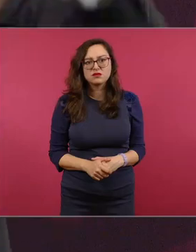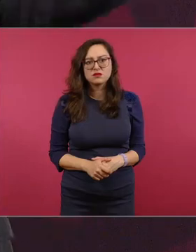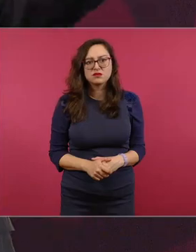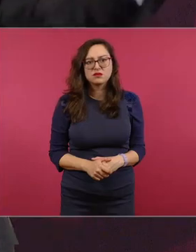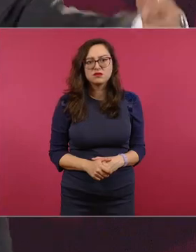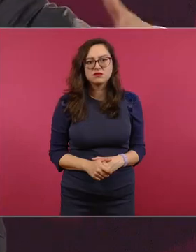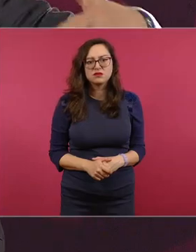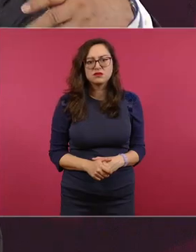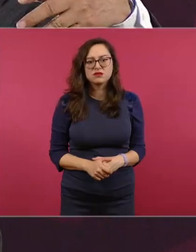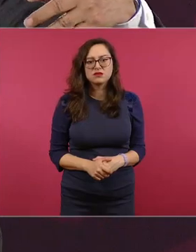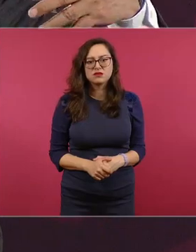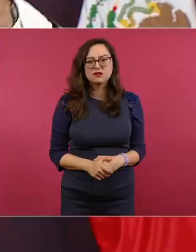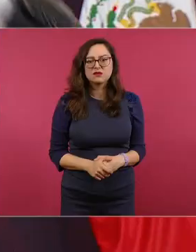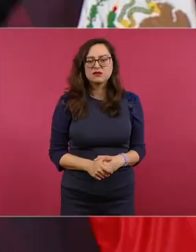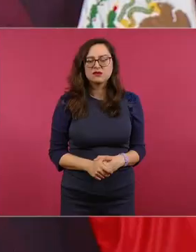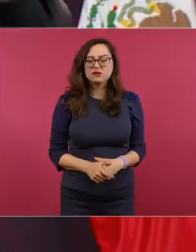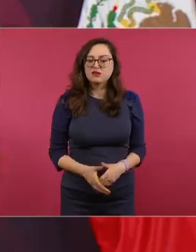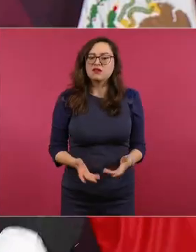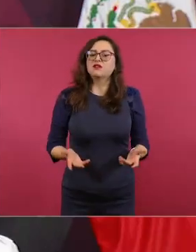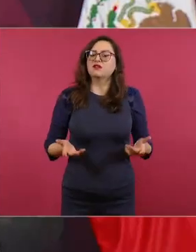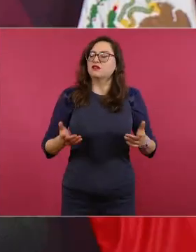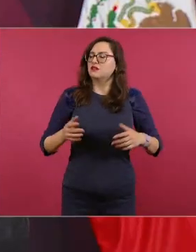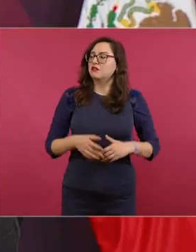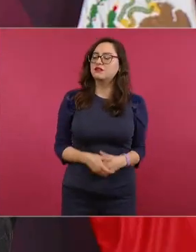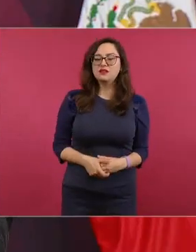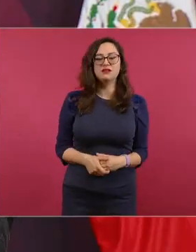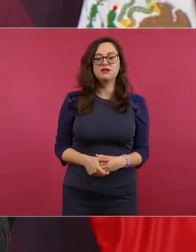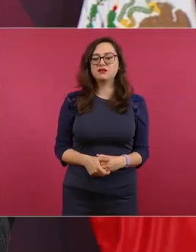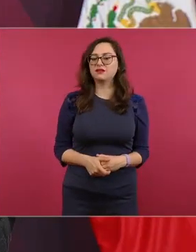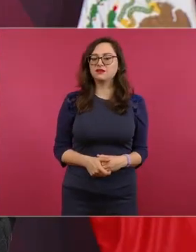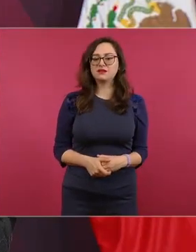Pero además, encima de eso,